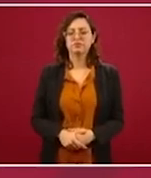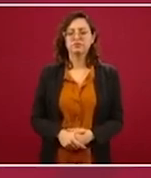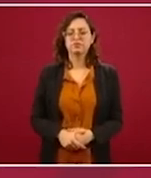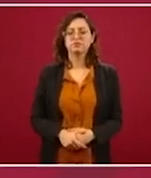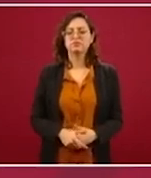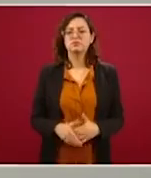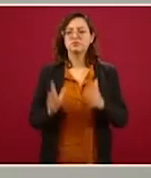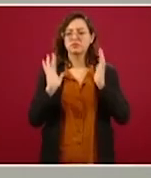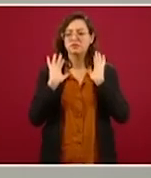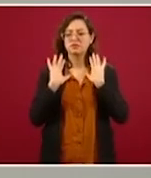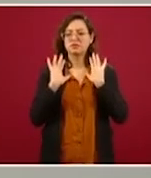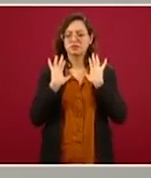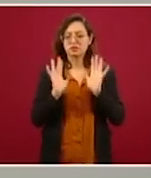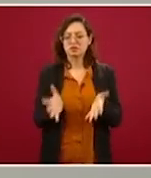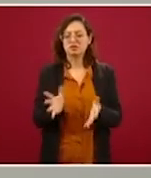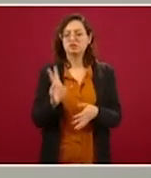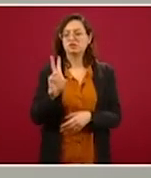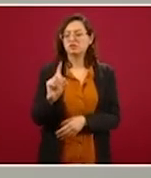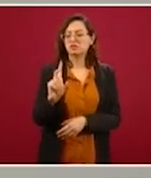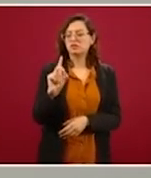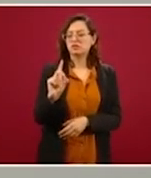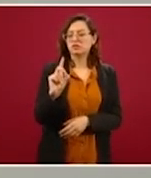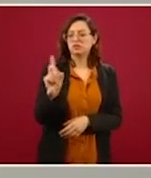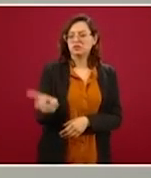y comunicación con los 32